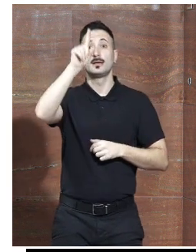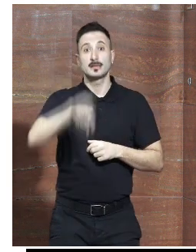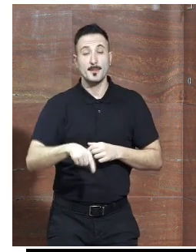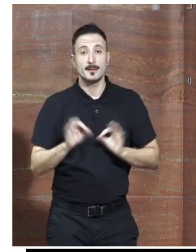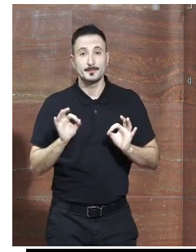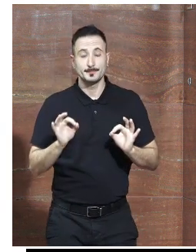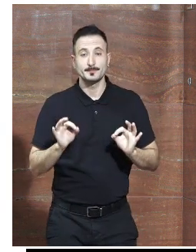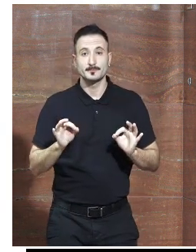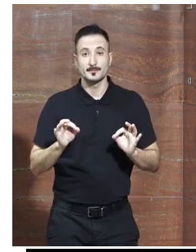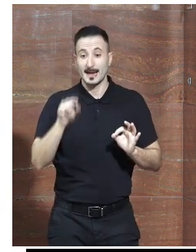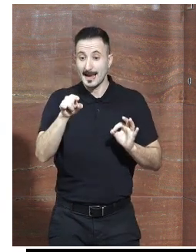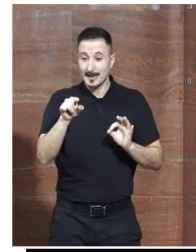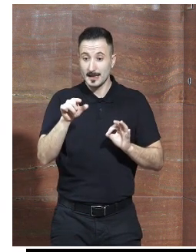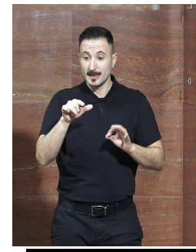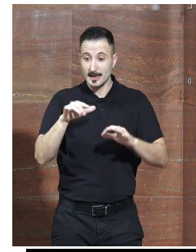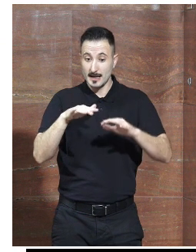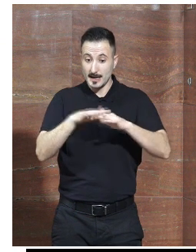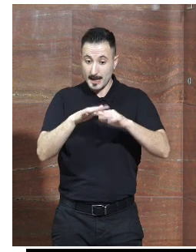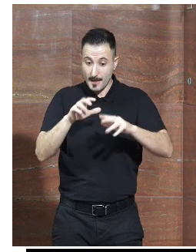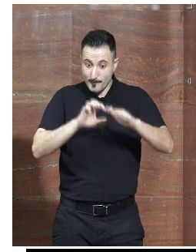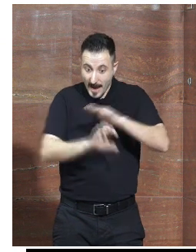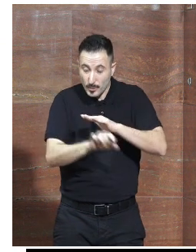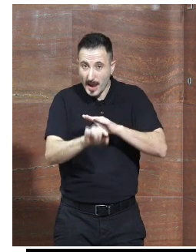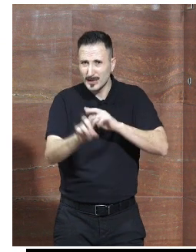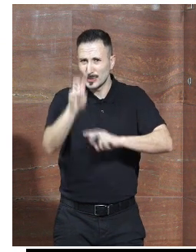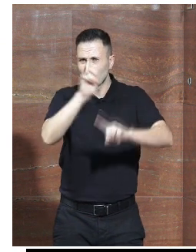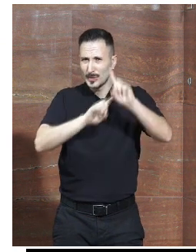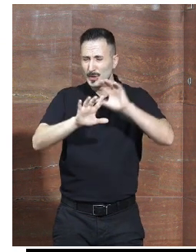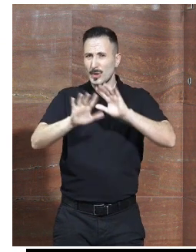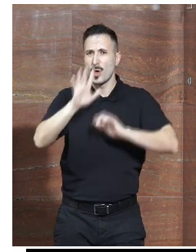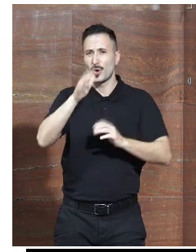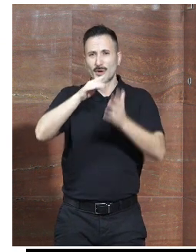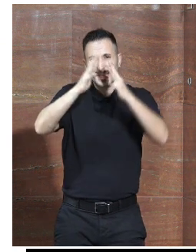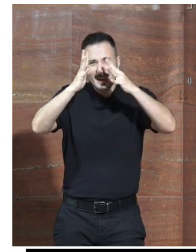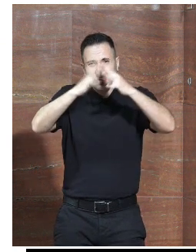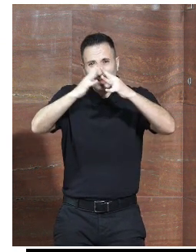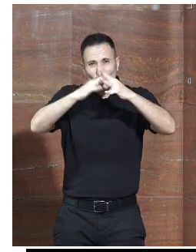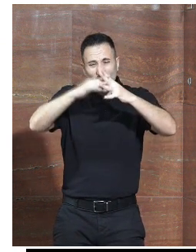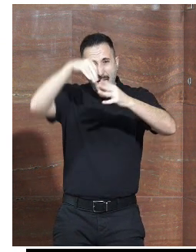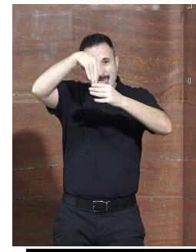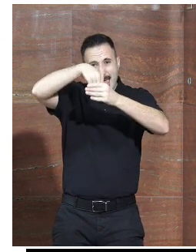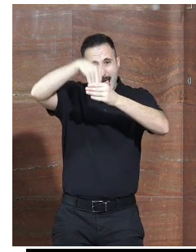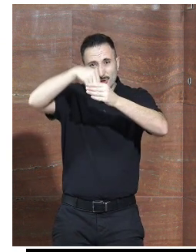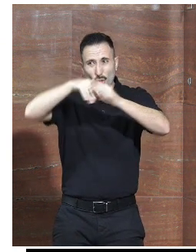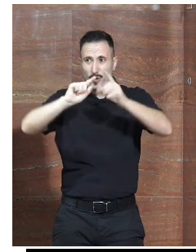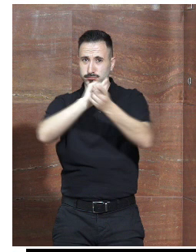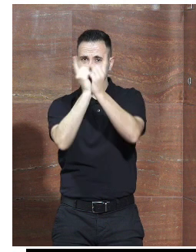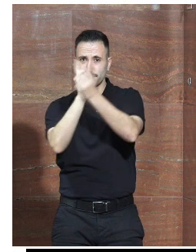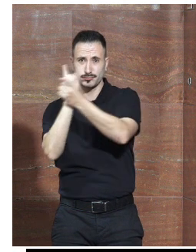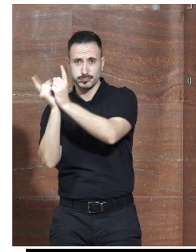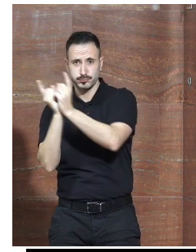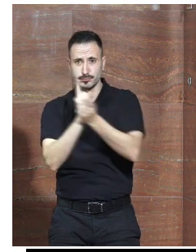donde la complejidad aumentó, porque teníamos que decir dentro de una infraestructura que varía, como